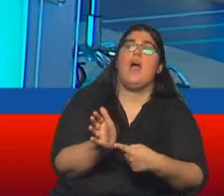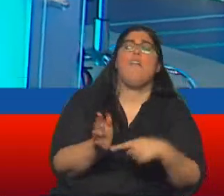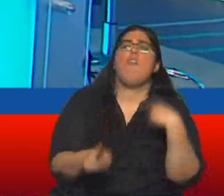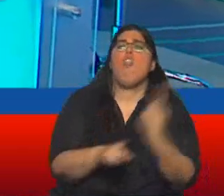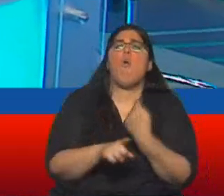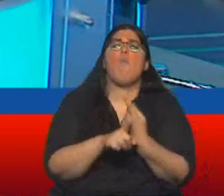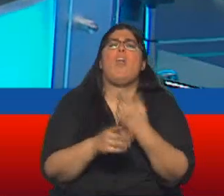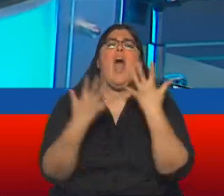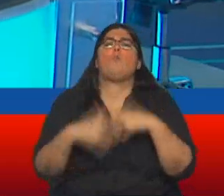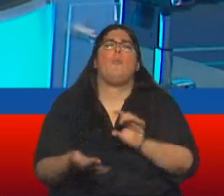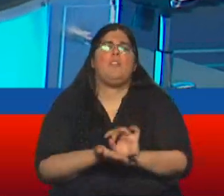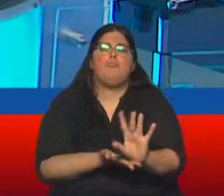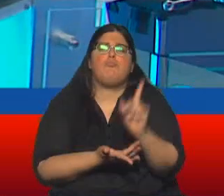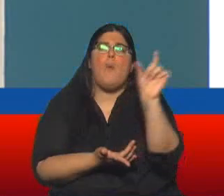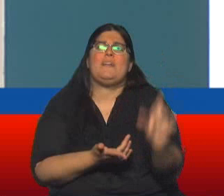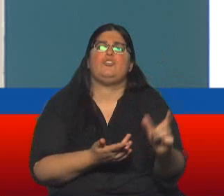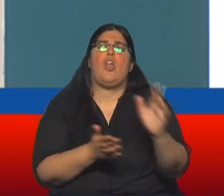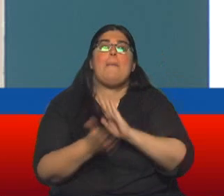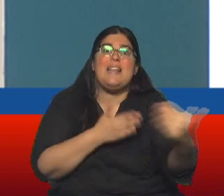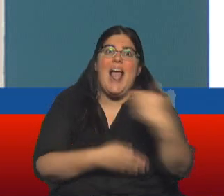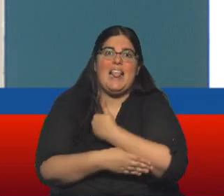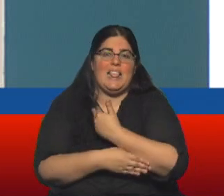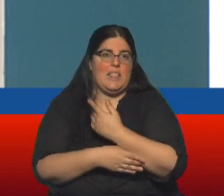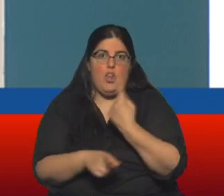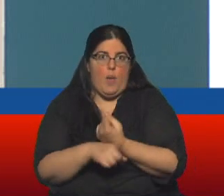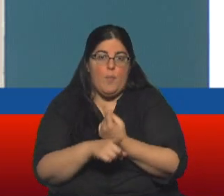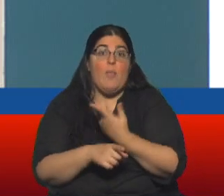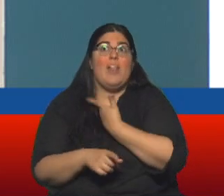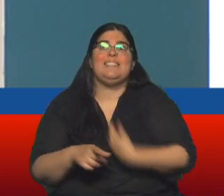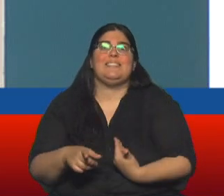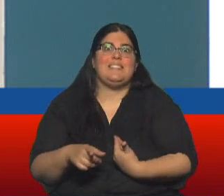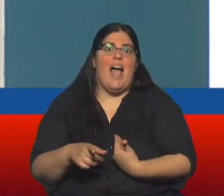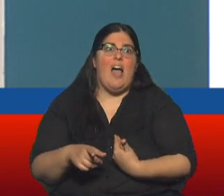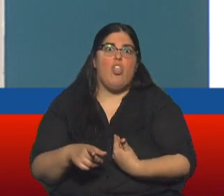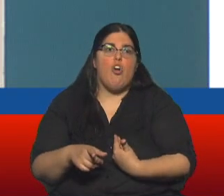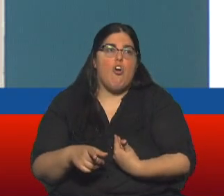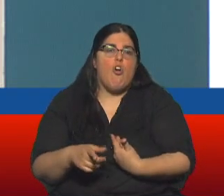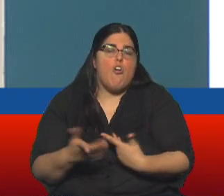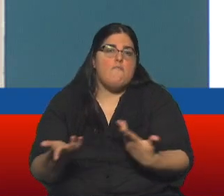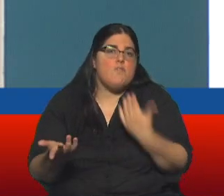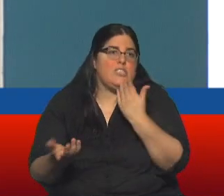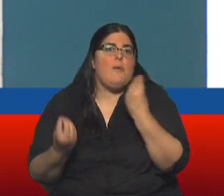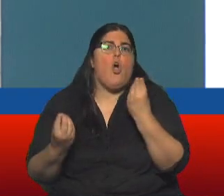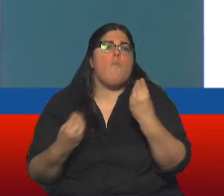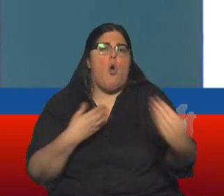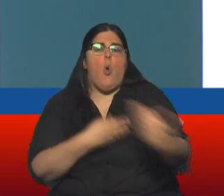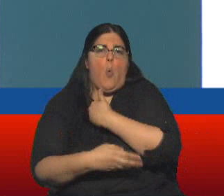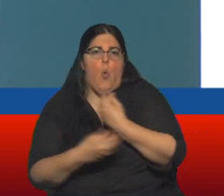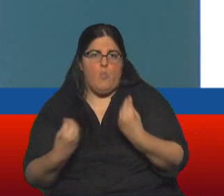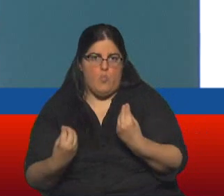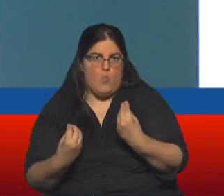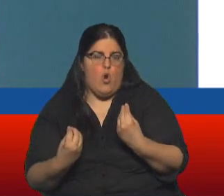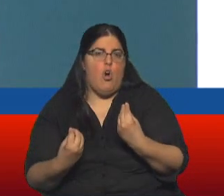expulsar automáticamente a un migrante, porque el Estado no tiene por qué saber por qué esta persona cruzó irregularmente, qué